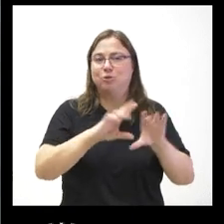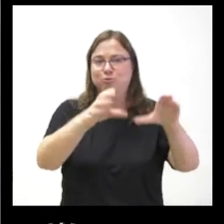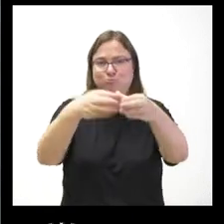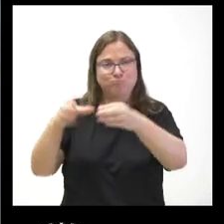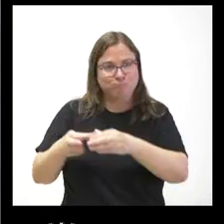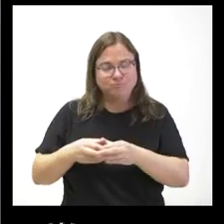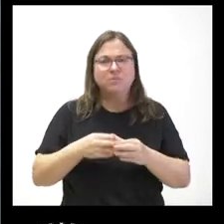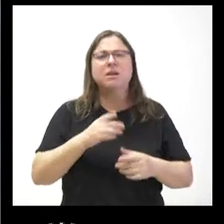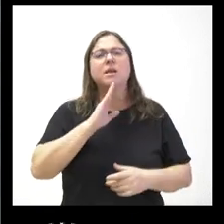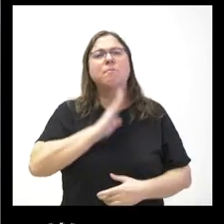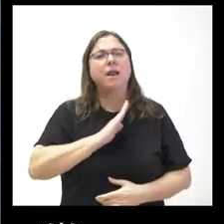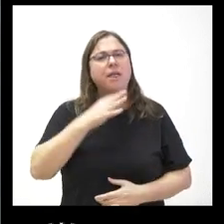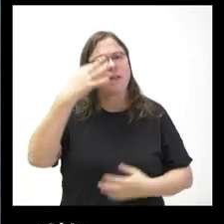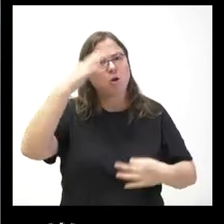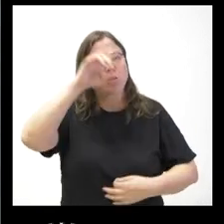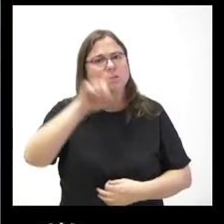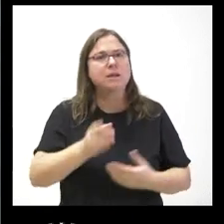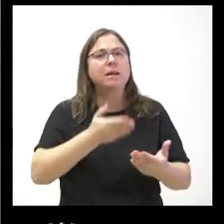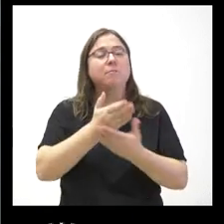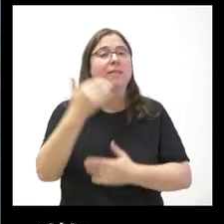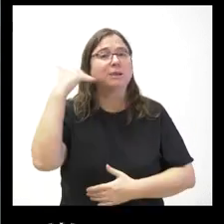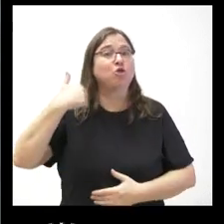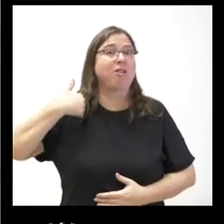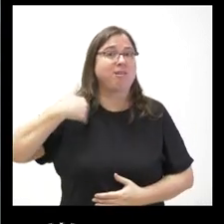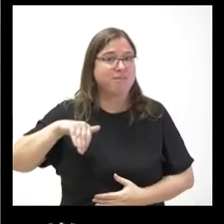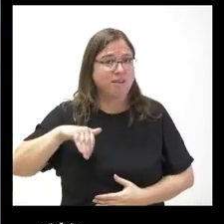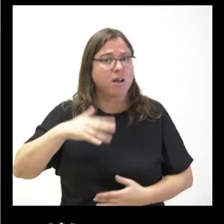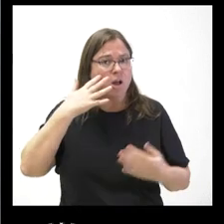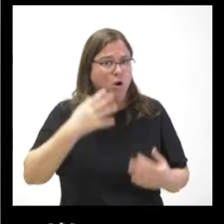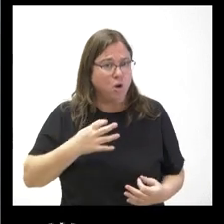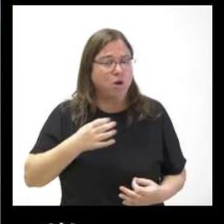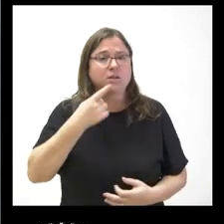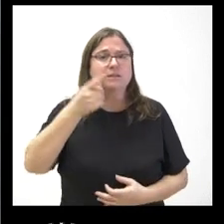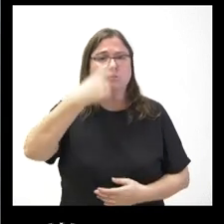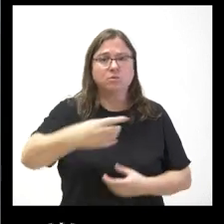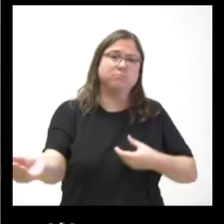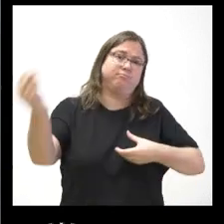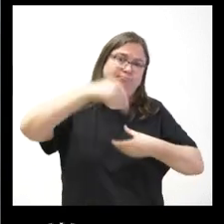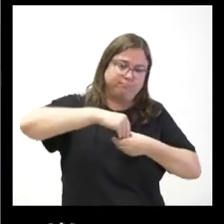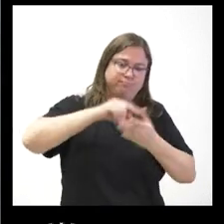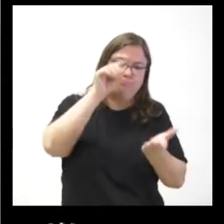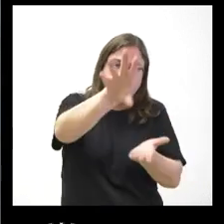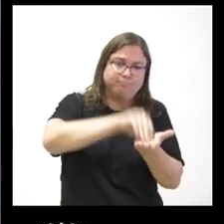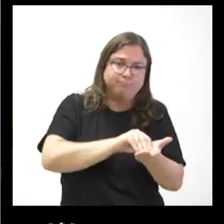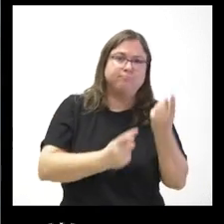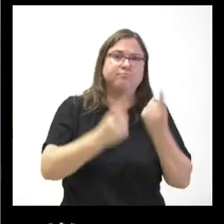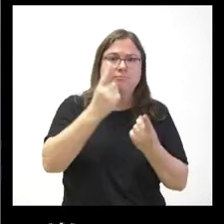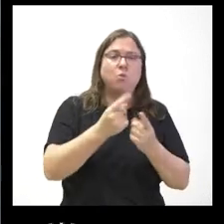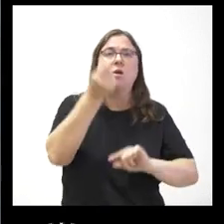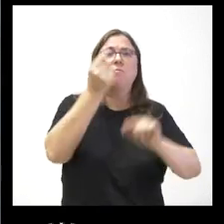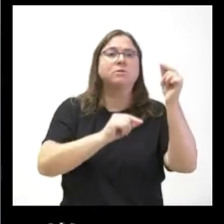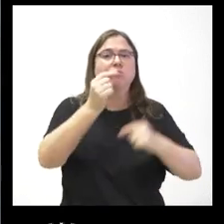si le parecen razonables las peticiones de Soria ya Y si están dispuestos a incorporar alguna de ellas al borrador de